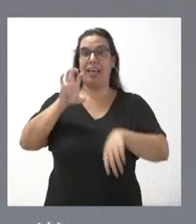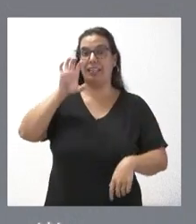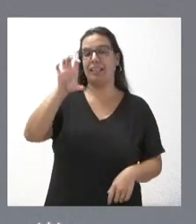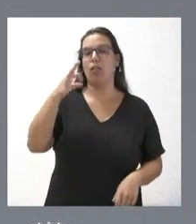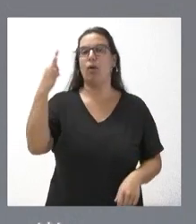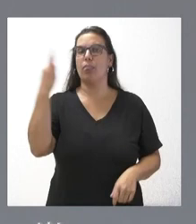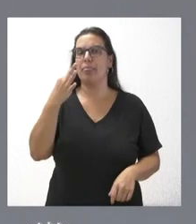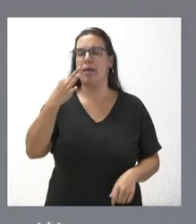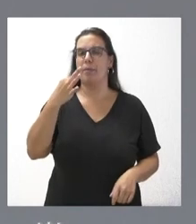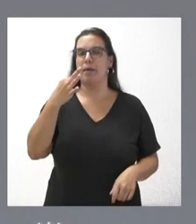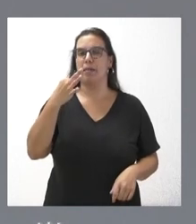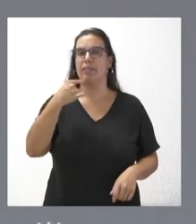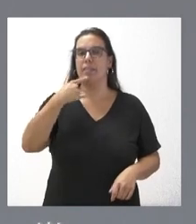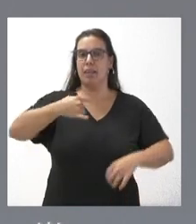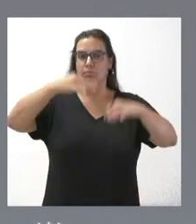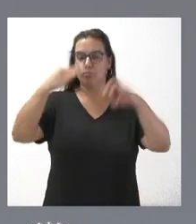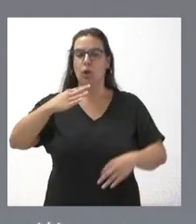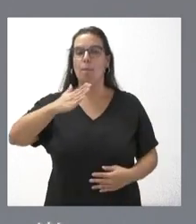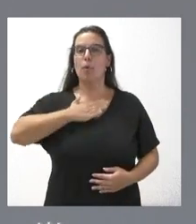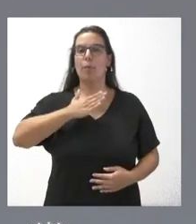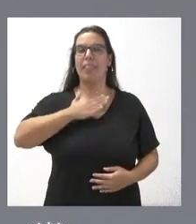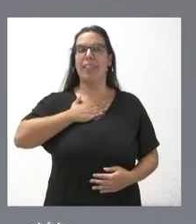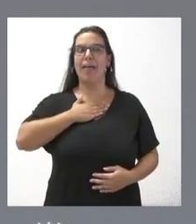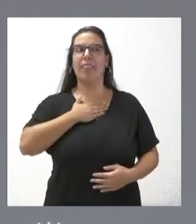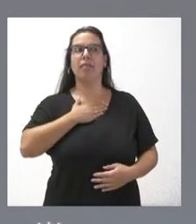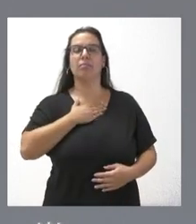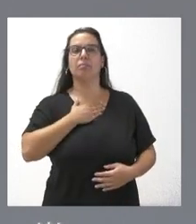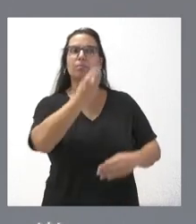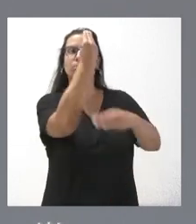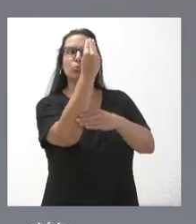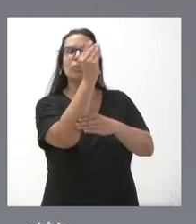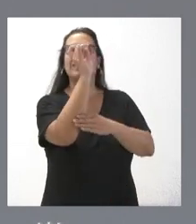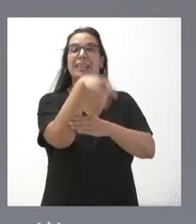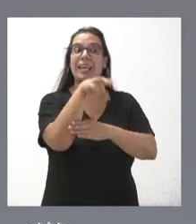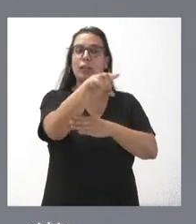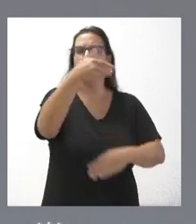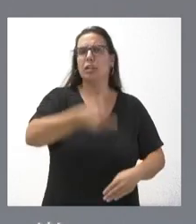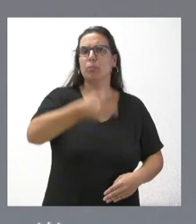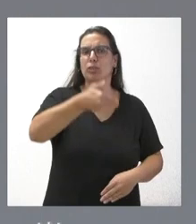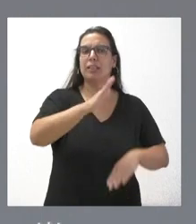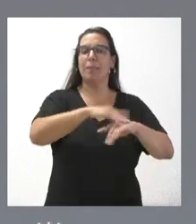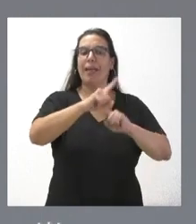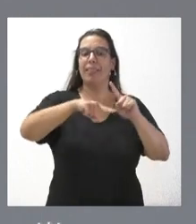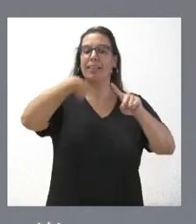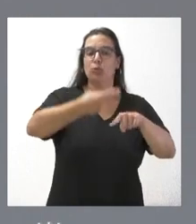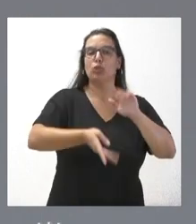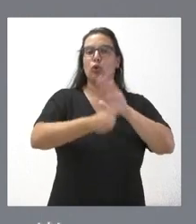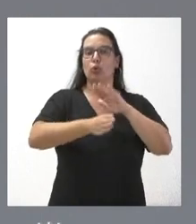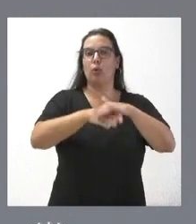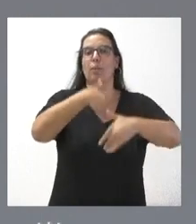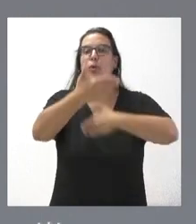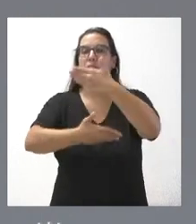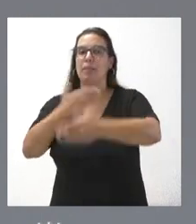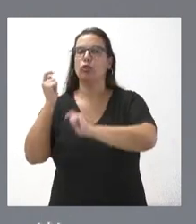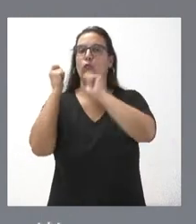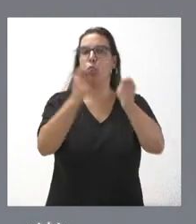determinarse la titularidad del inmueble como condición insoslayable para seguir adelante con el procedimiento de declaración.